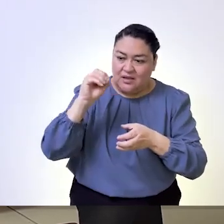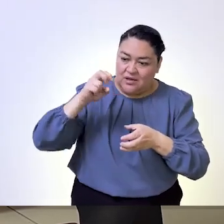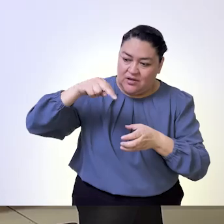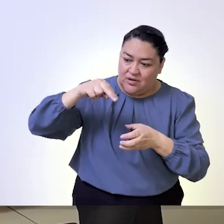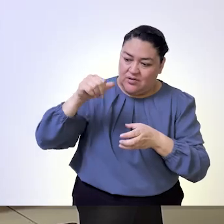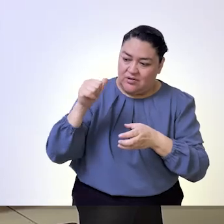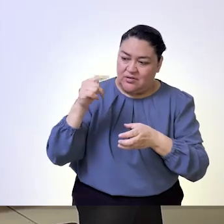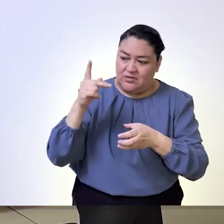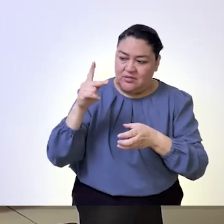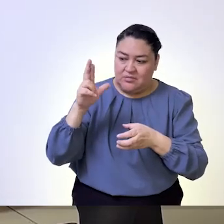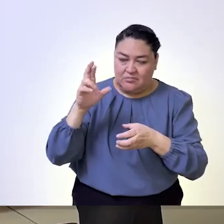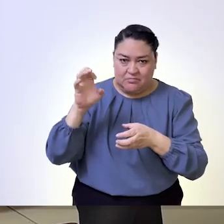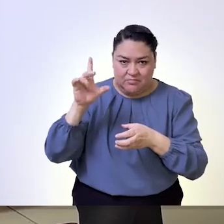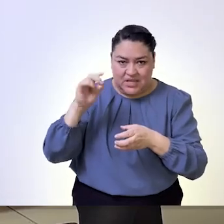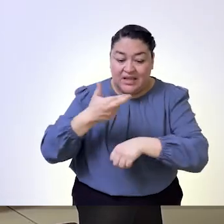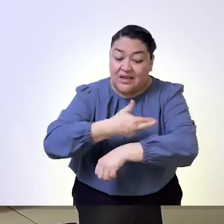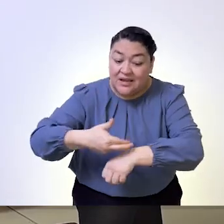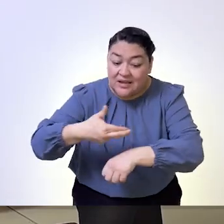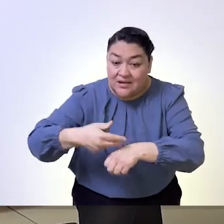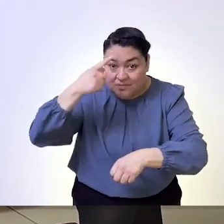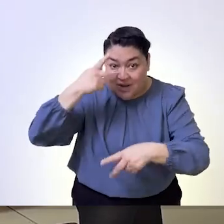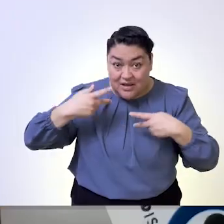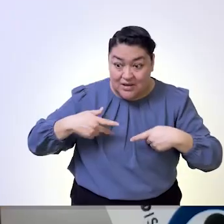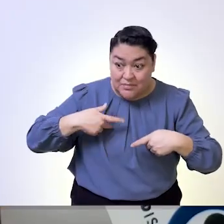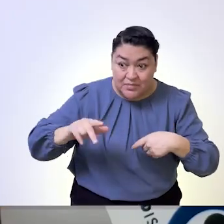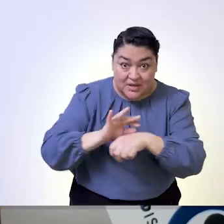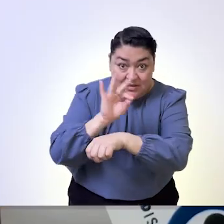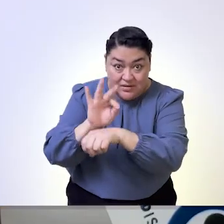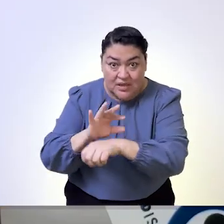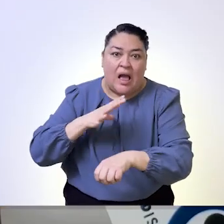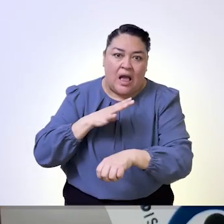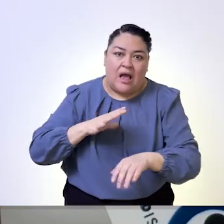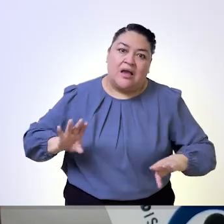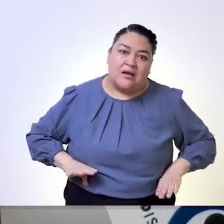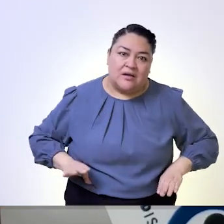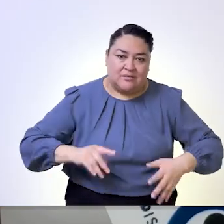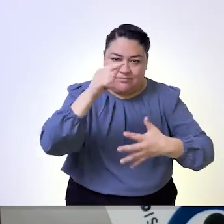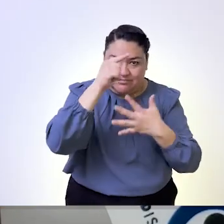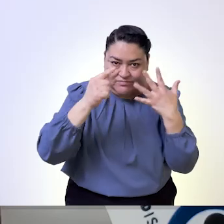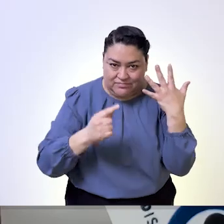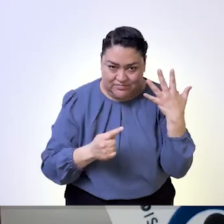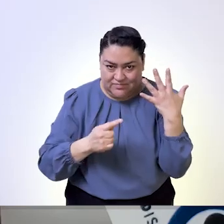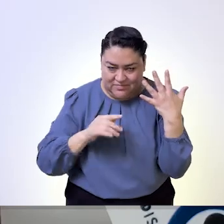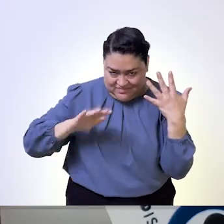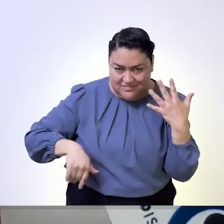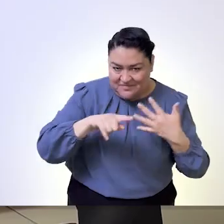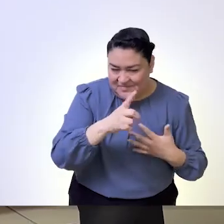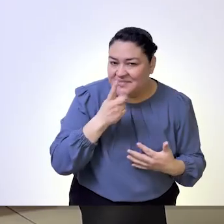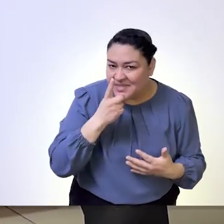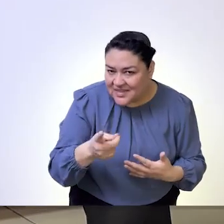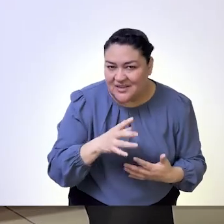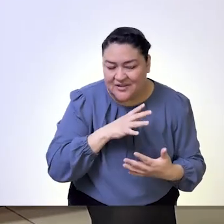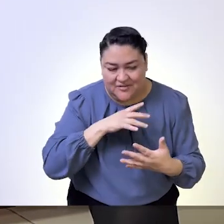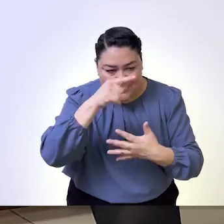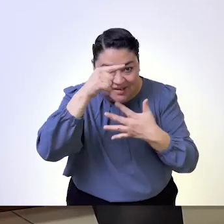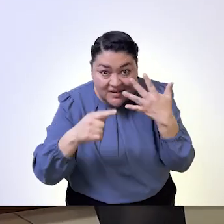Consejo y el mecanismo de protección que prevé es un mecanismo sui generis, ¿no? Así como comentaba mi colega